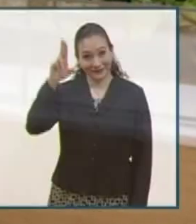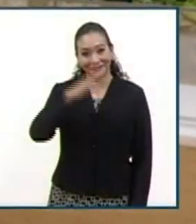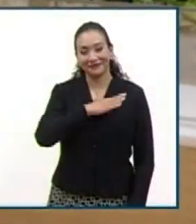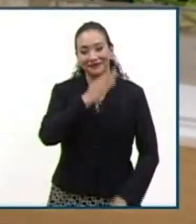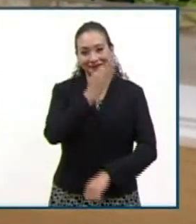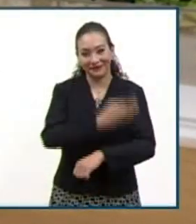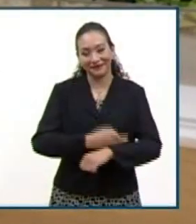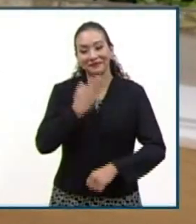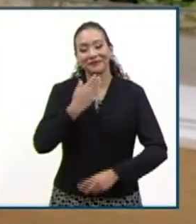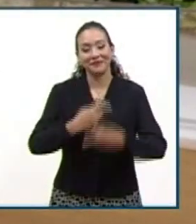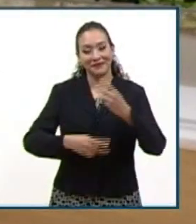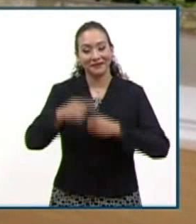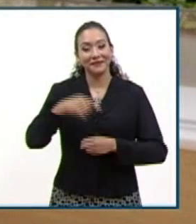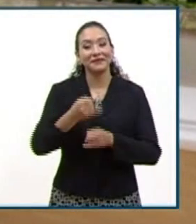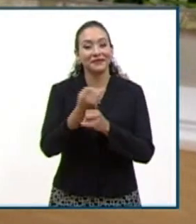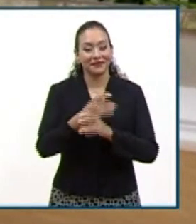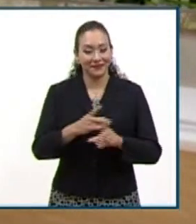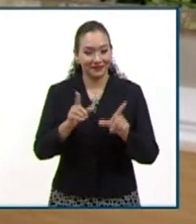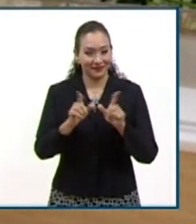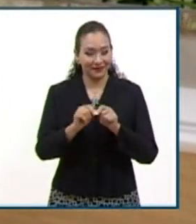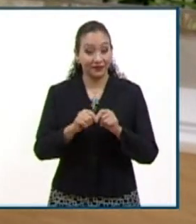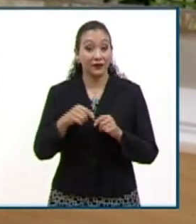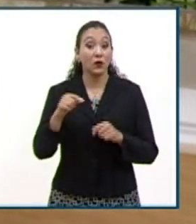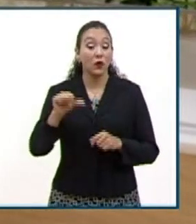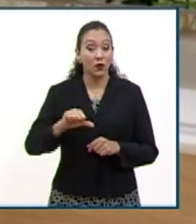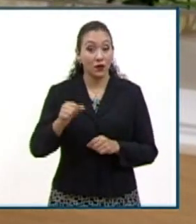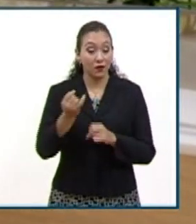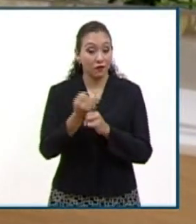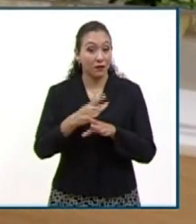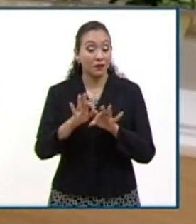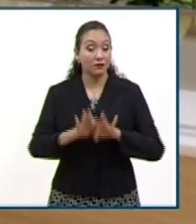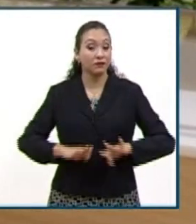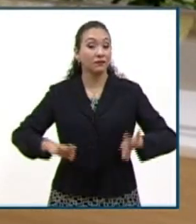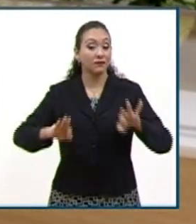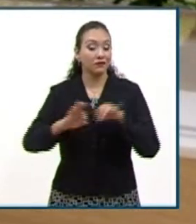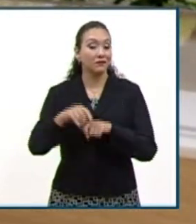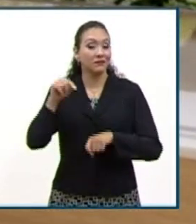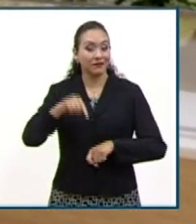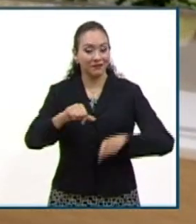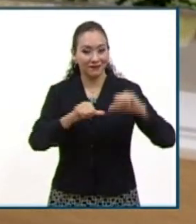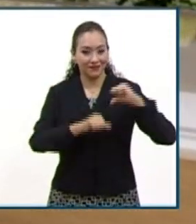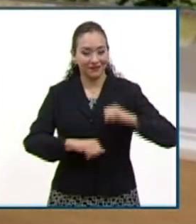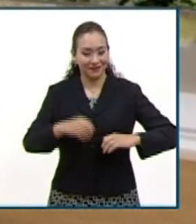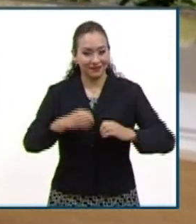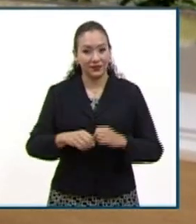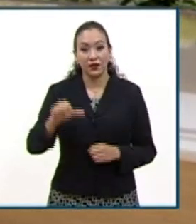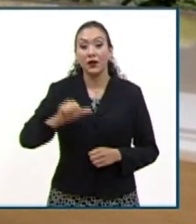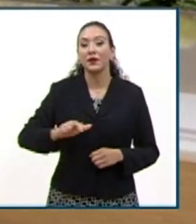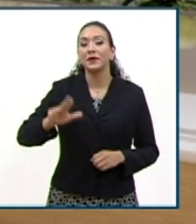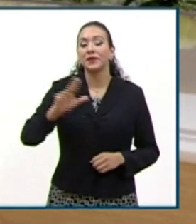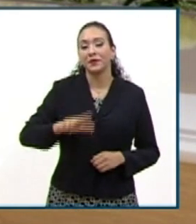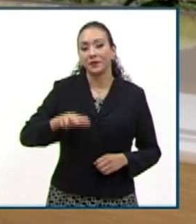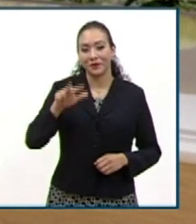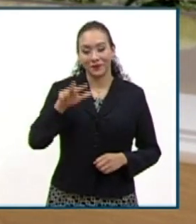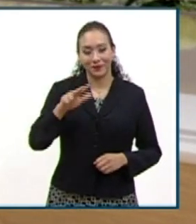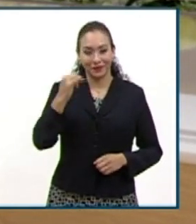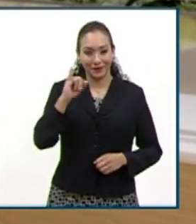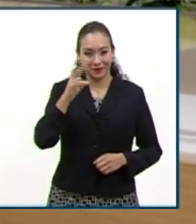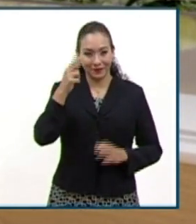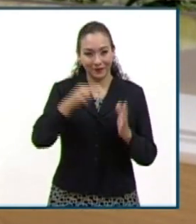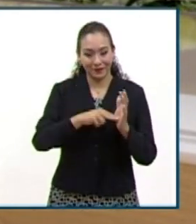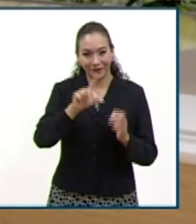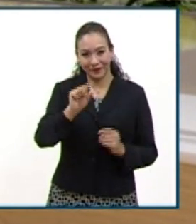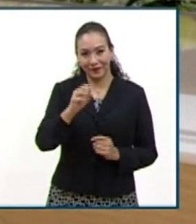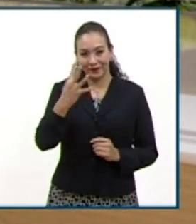tardes, bienvenidos a este corte informativo con la información más reciente del Poder Judicial de la Federación, hoy martes 18 de junio de